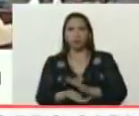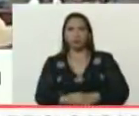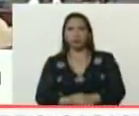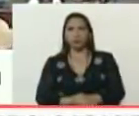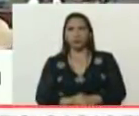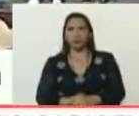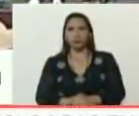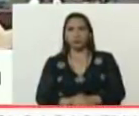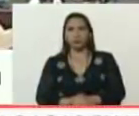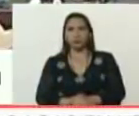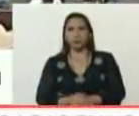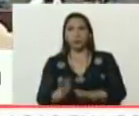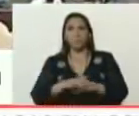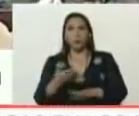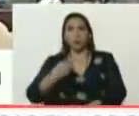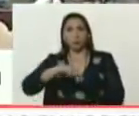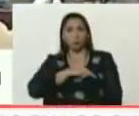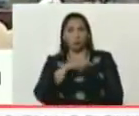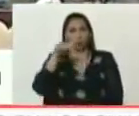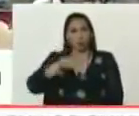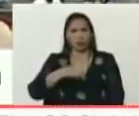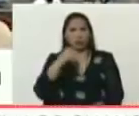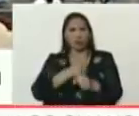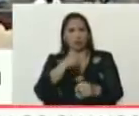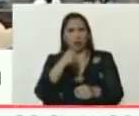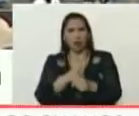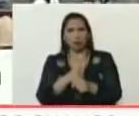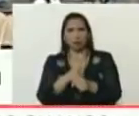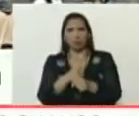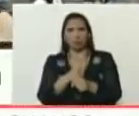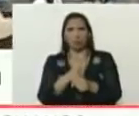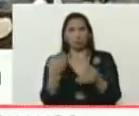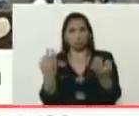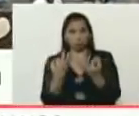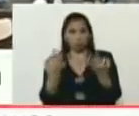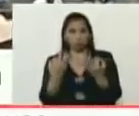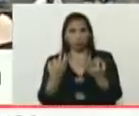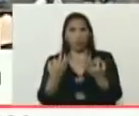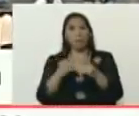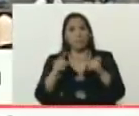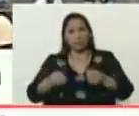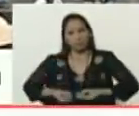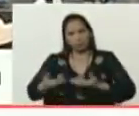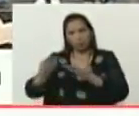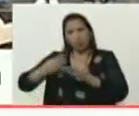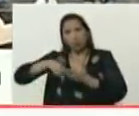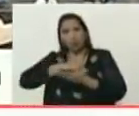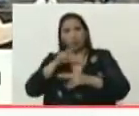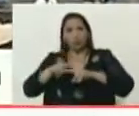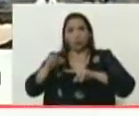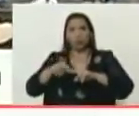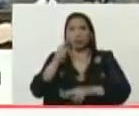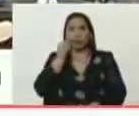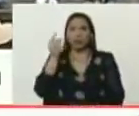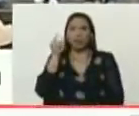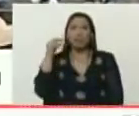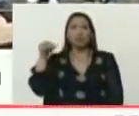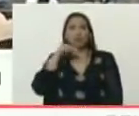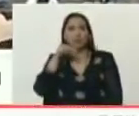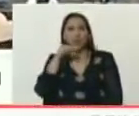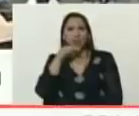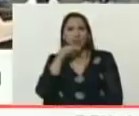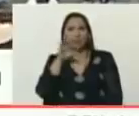presente. Porque nosotros estamos trabajando, en verdad, para entregarle a nuestros hijos, a nuestras nietas, una patria libre,